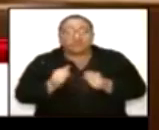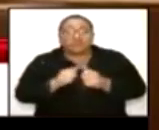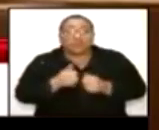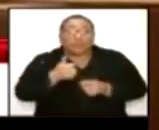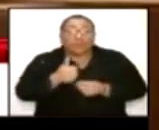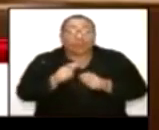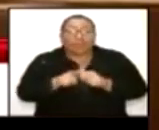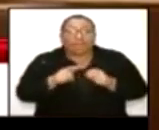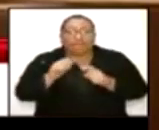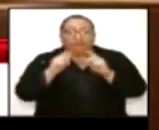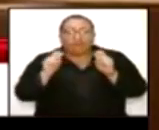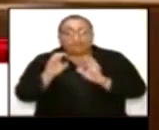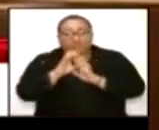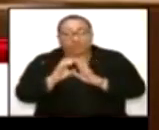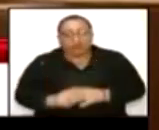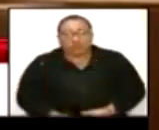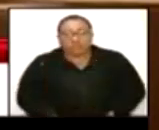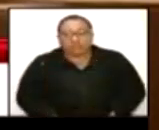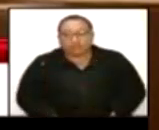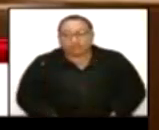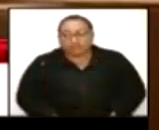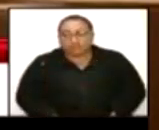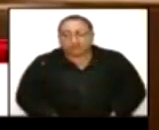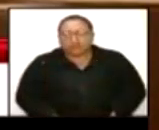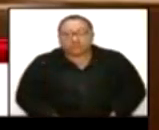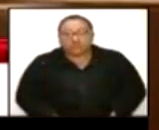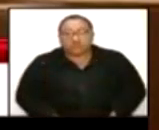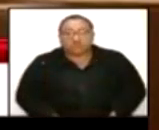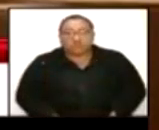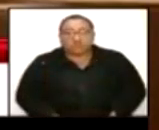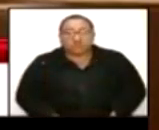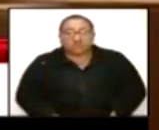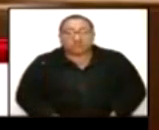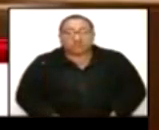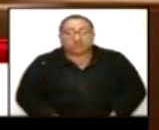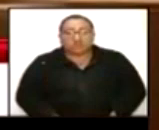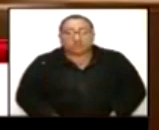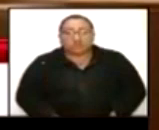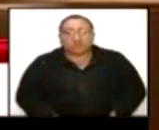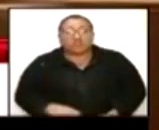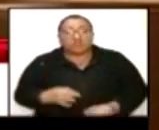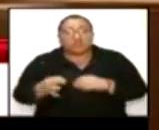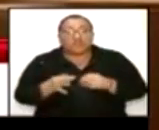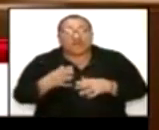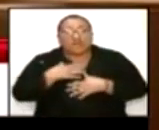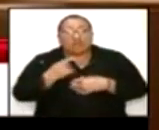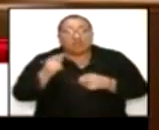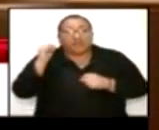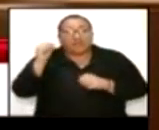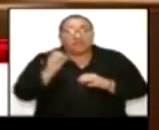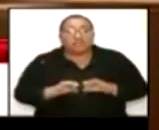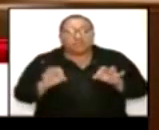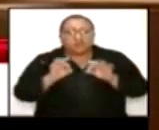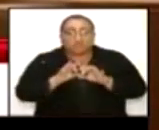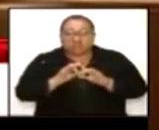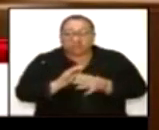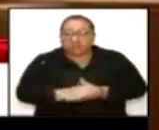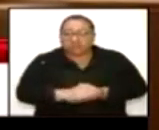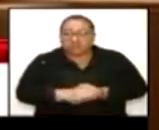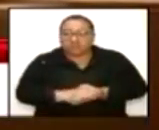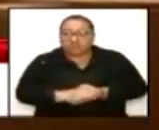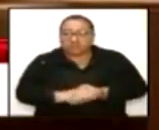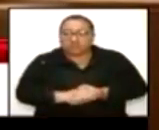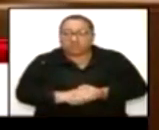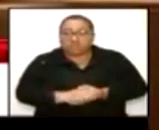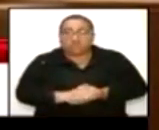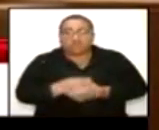propia jurisprudencia del Tribunal Constitucional Peruano, que ha interpretado que la salud es un derecho fundamental, indiscutible y como